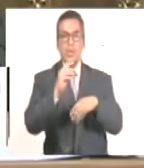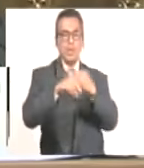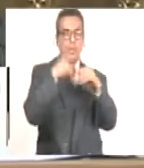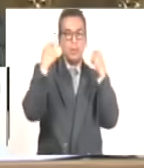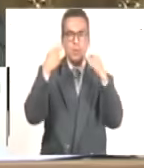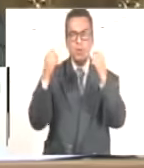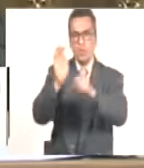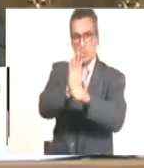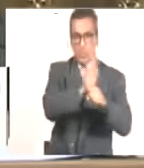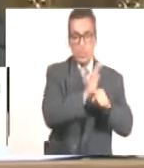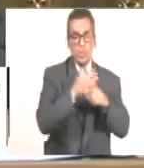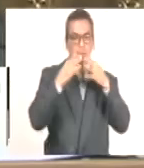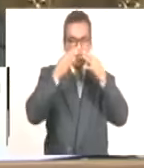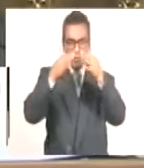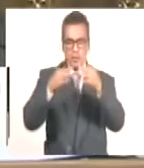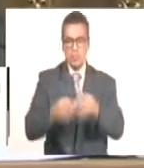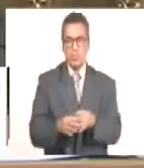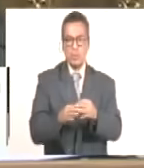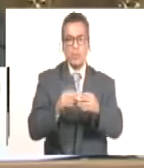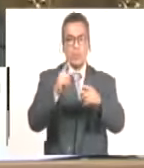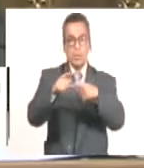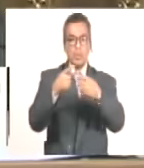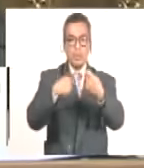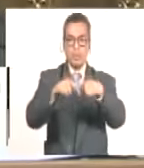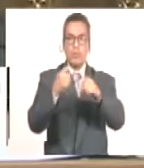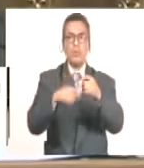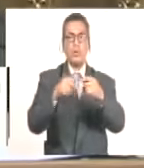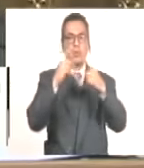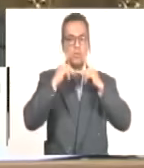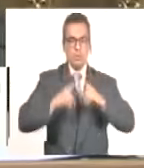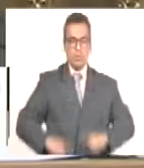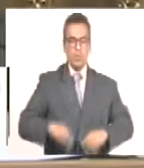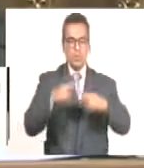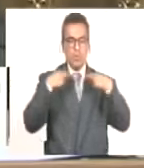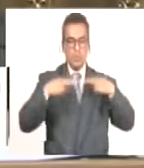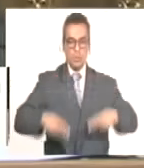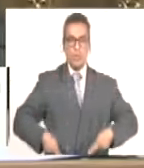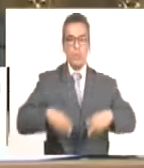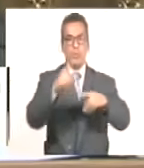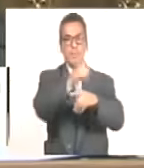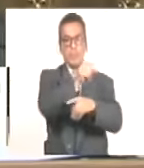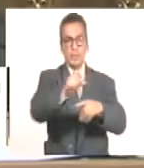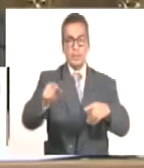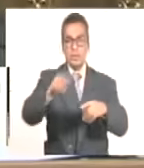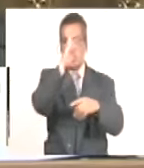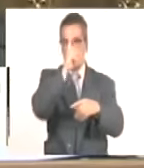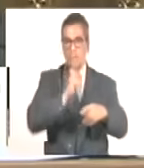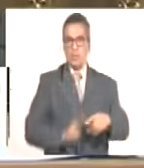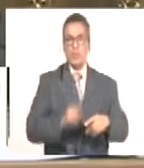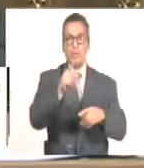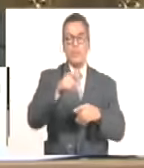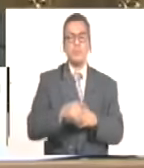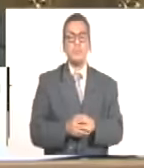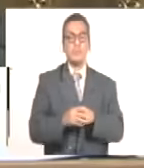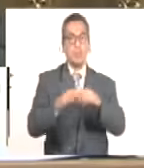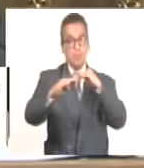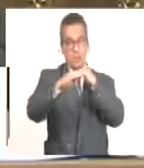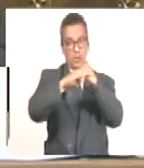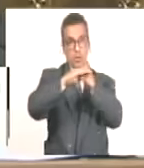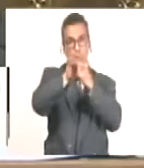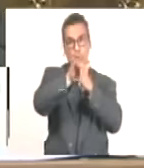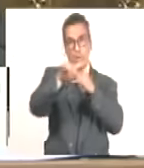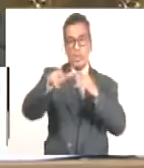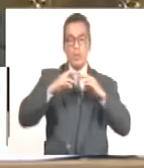promover, proteger y garantizar un efectivo disfrute de los derechos humanos de las personas con discapacidad. Al respecto, a la igualdad